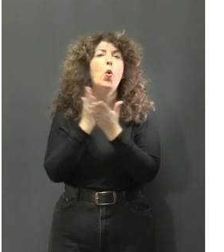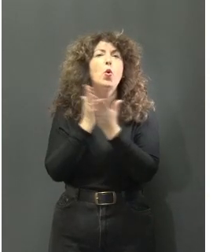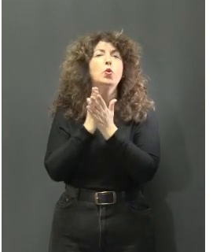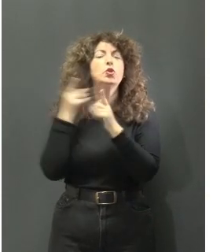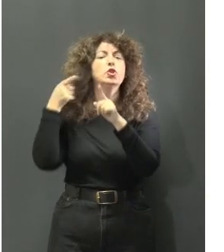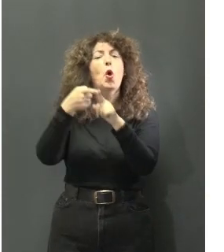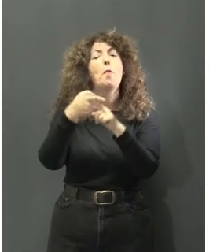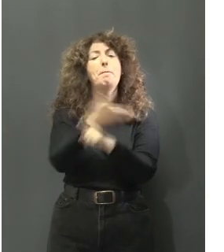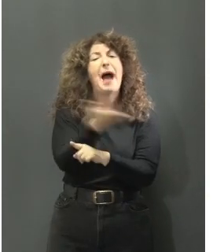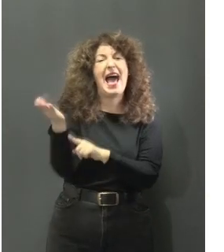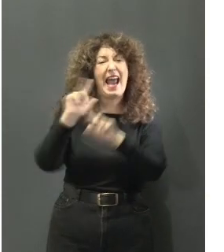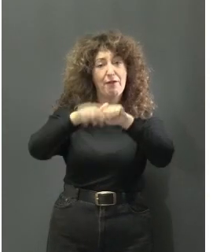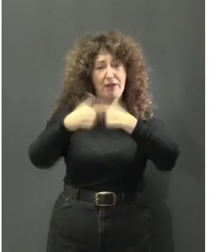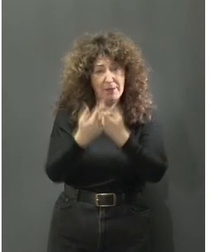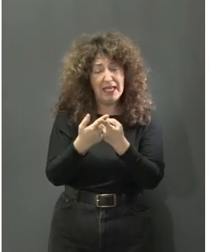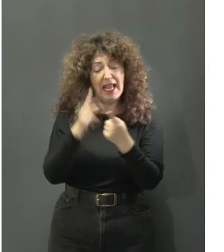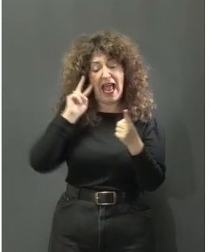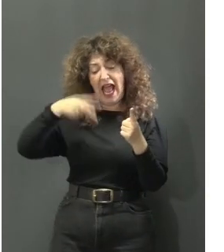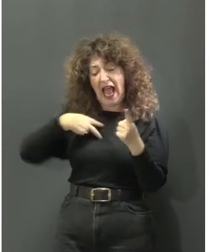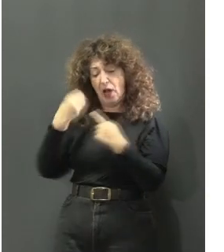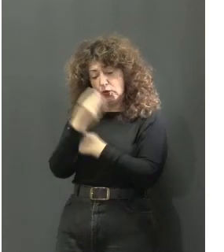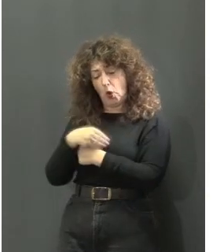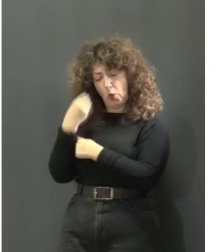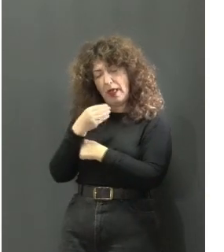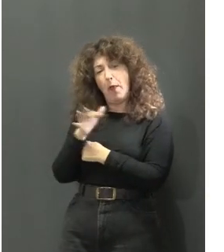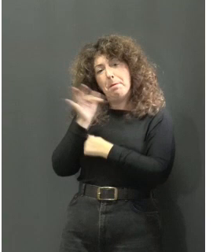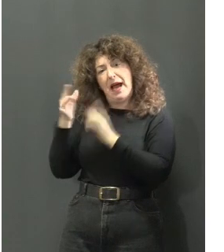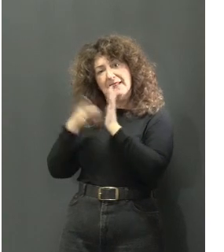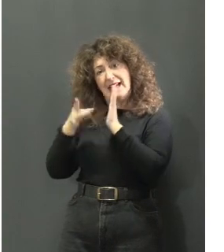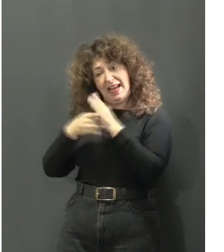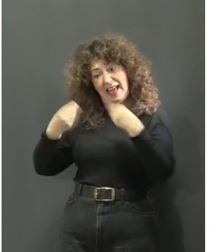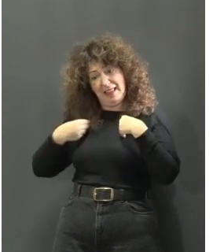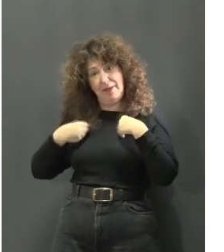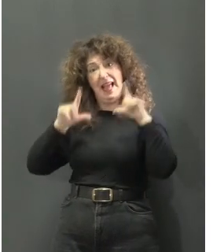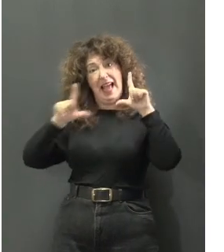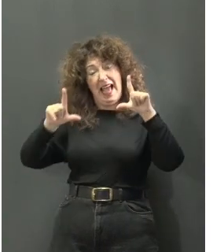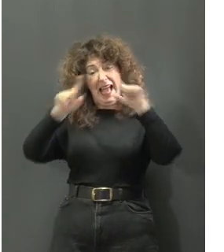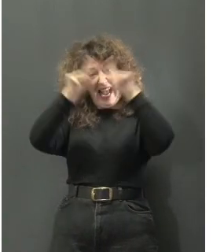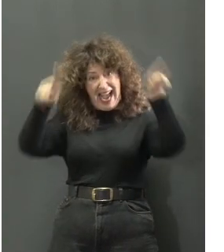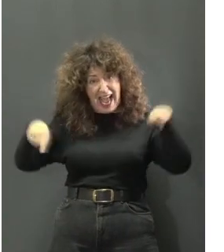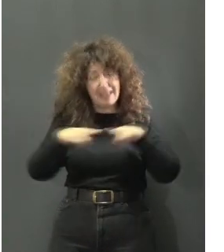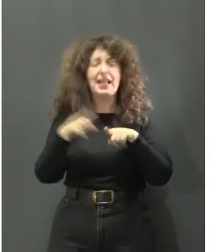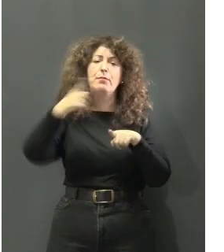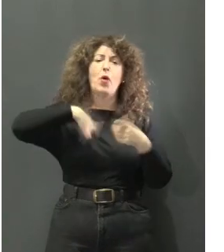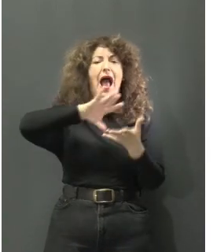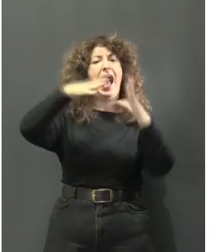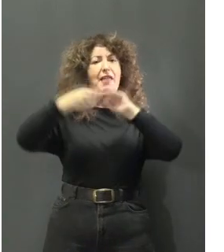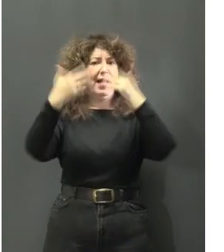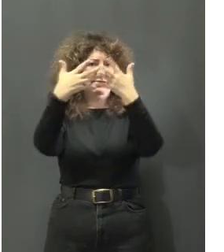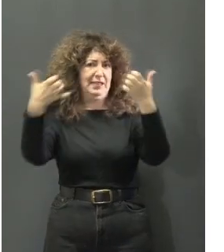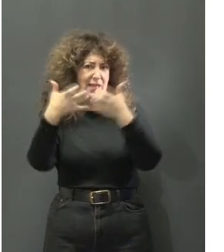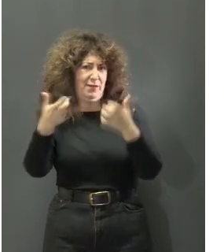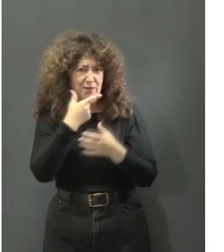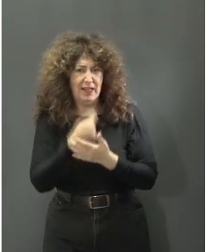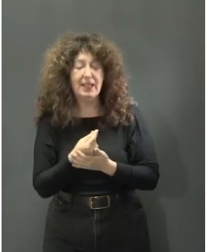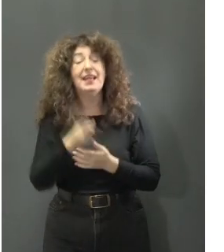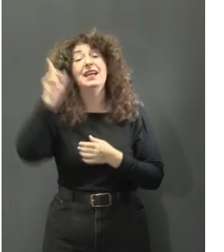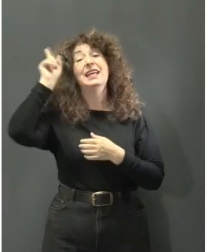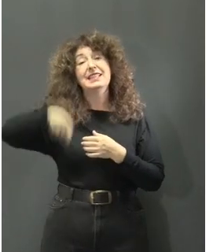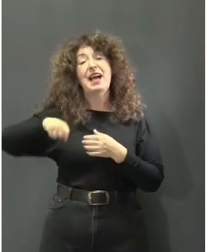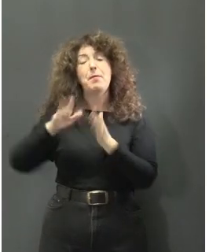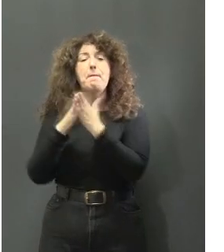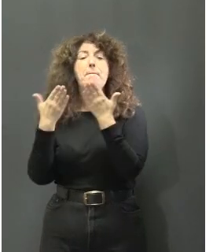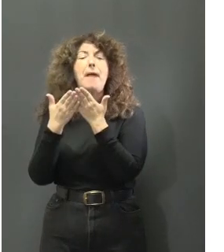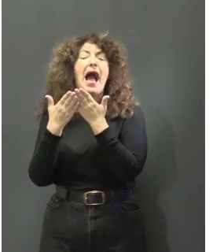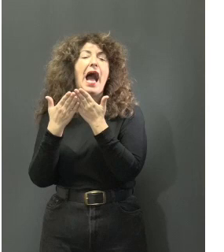destinado a familiares, que es el programa de autocuidados y calidad de vida. También los hemos adaptado. Y hemos adaptado también nuestro manual de estilo,